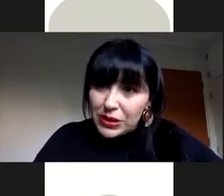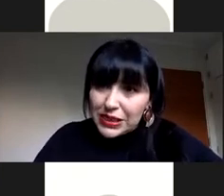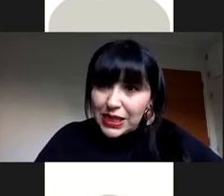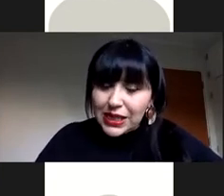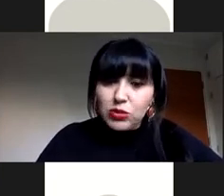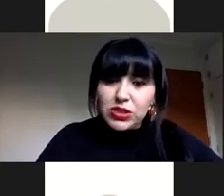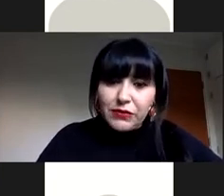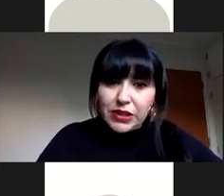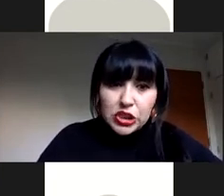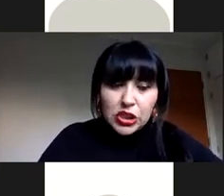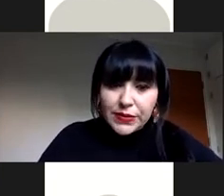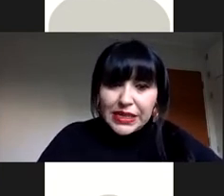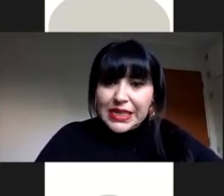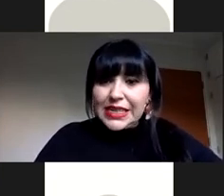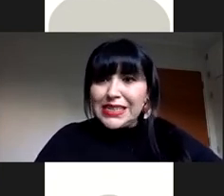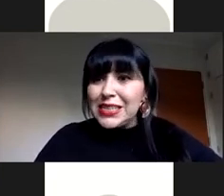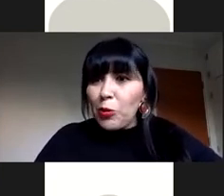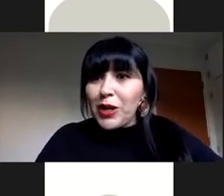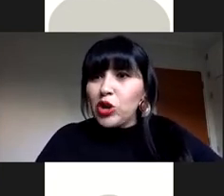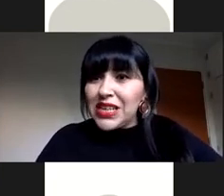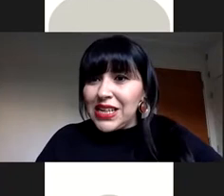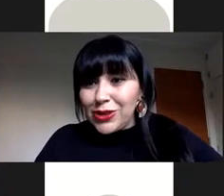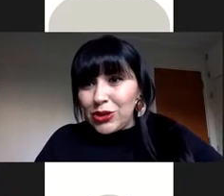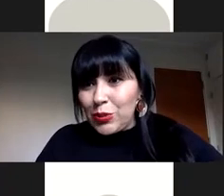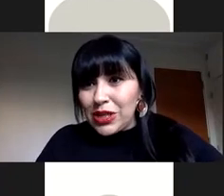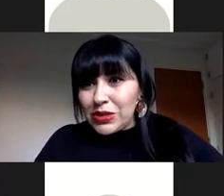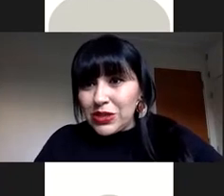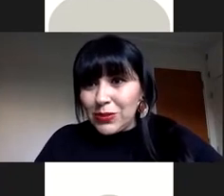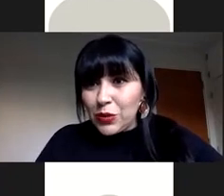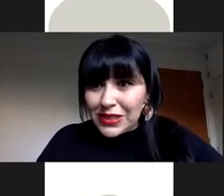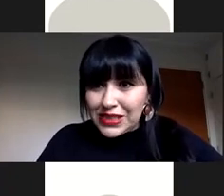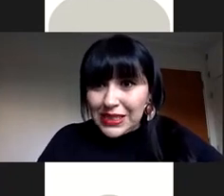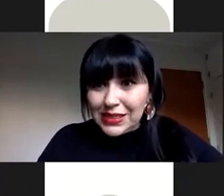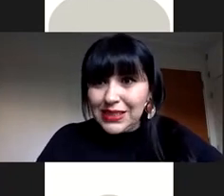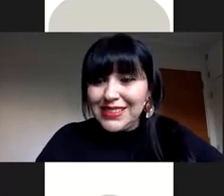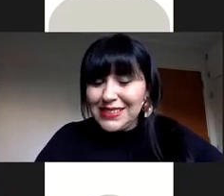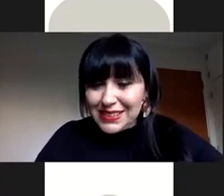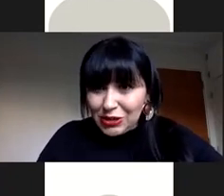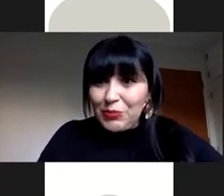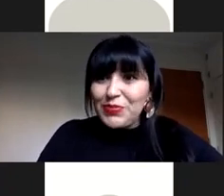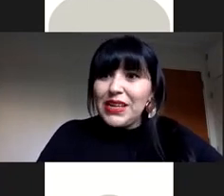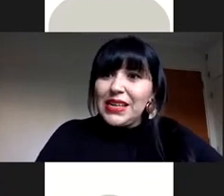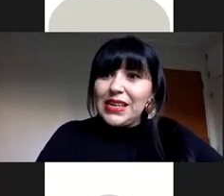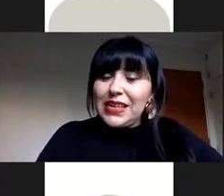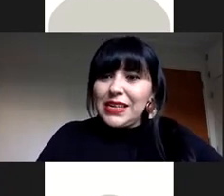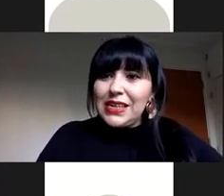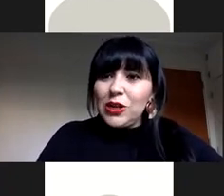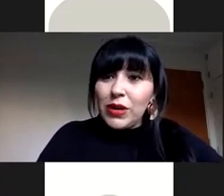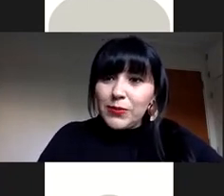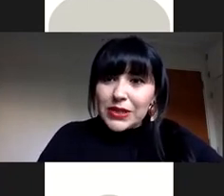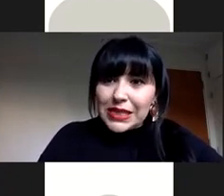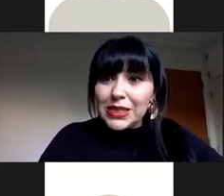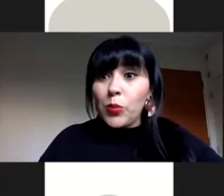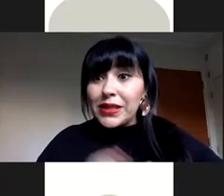mucho aprendizaje, de mucha reflexión, siempre conteniéndonos porque no han sido tiempos fáciles, ¿cierto? Y lo